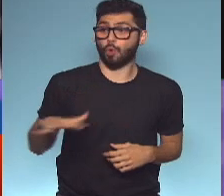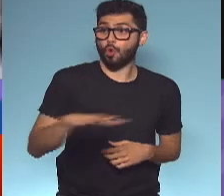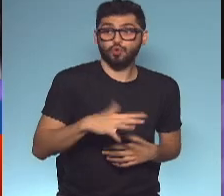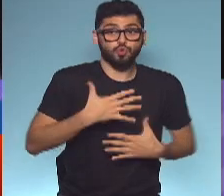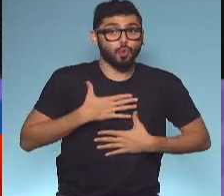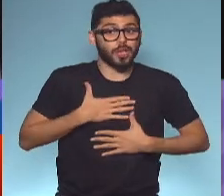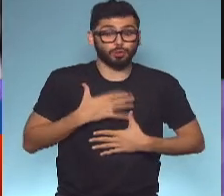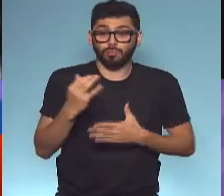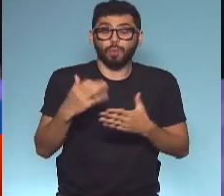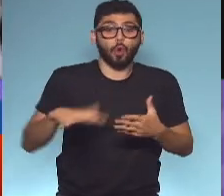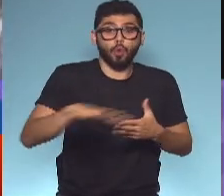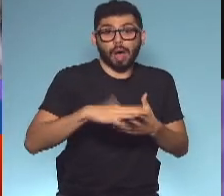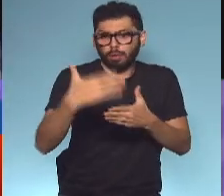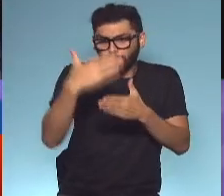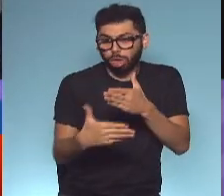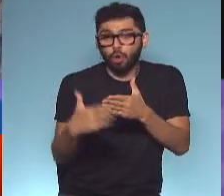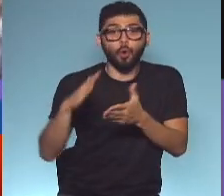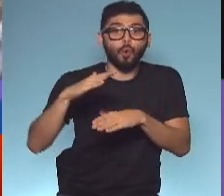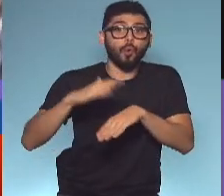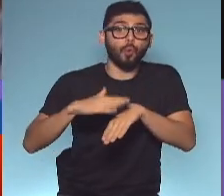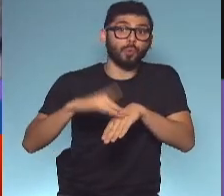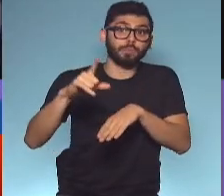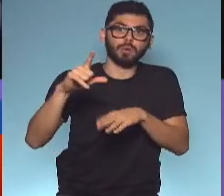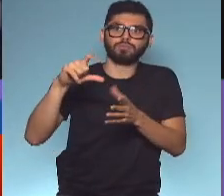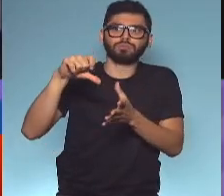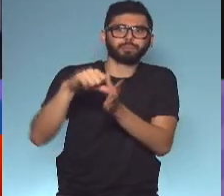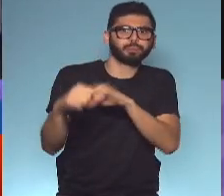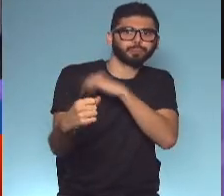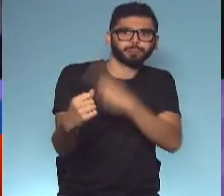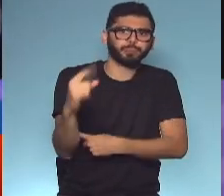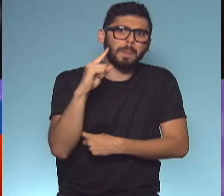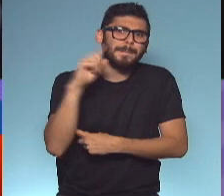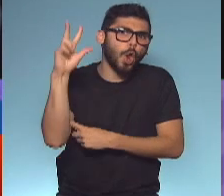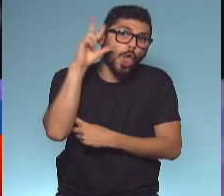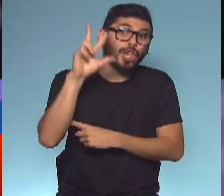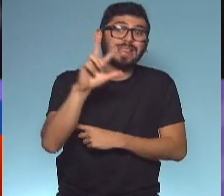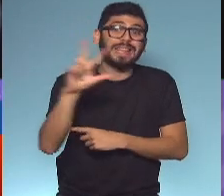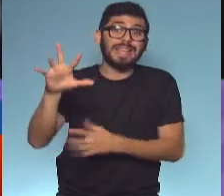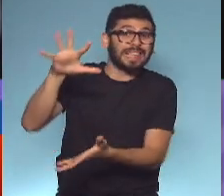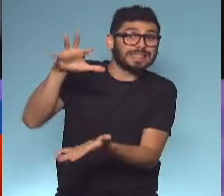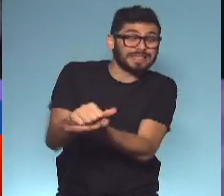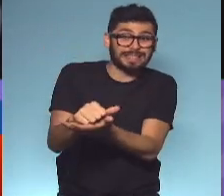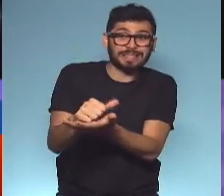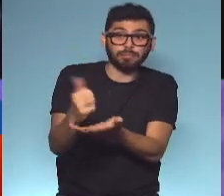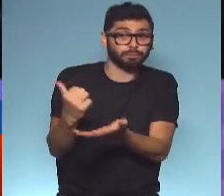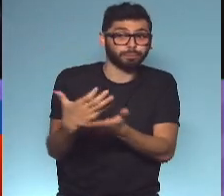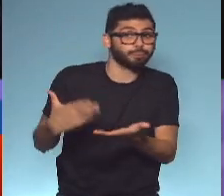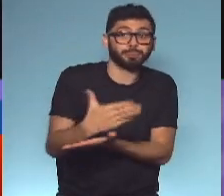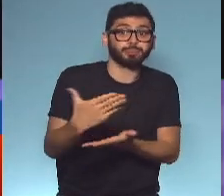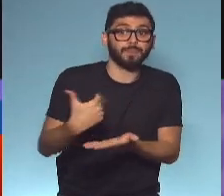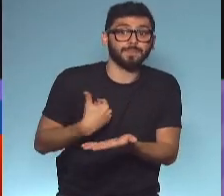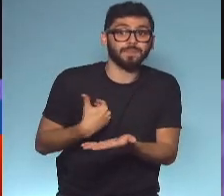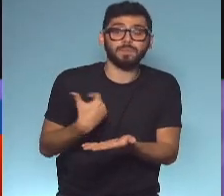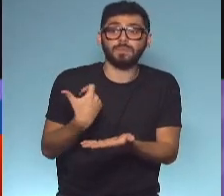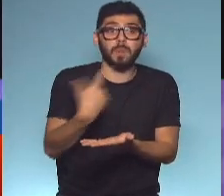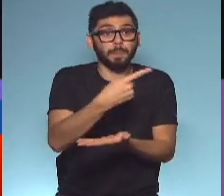que está cercenado por una potencia neocolonial militar desde 1833. Pero insisto, lo que expresa Patricia Bullrich es